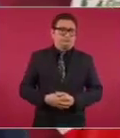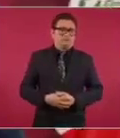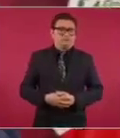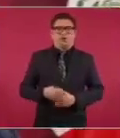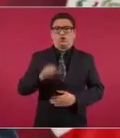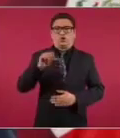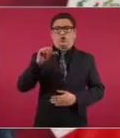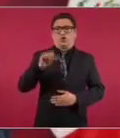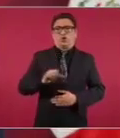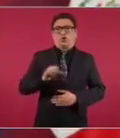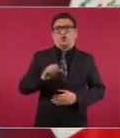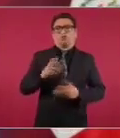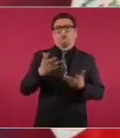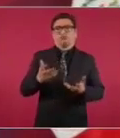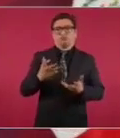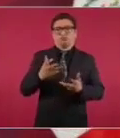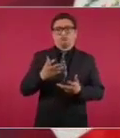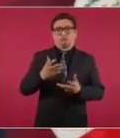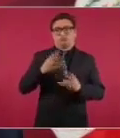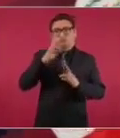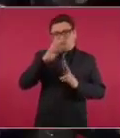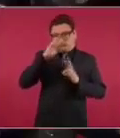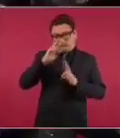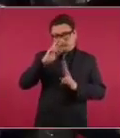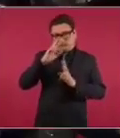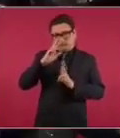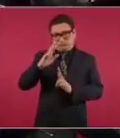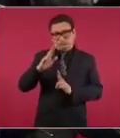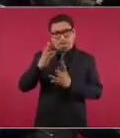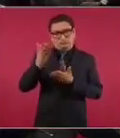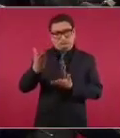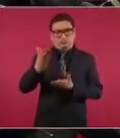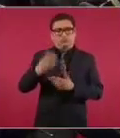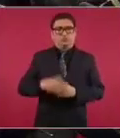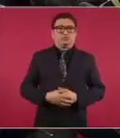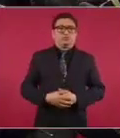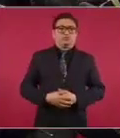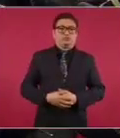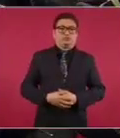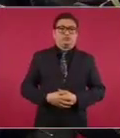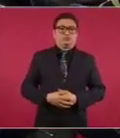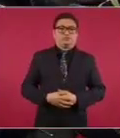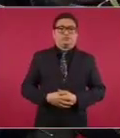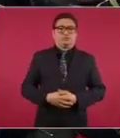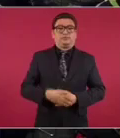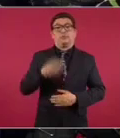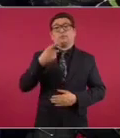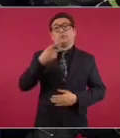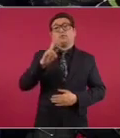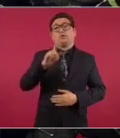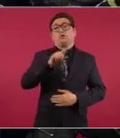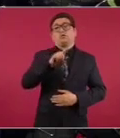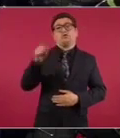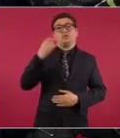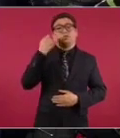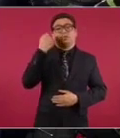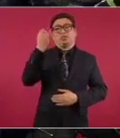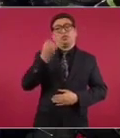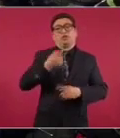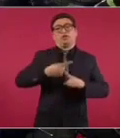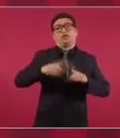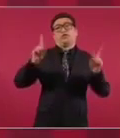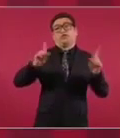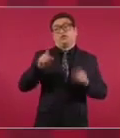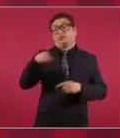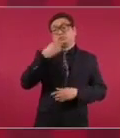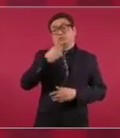Hoy la idea era hacerle un homenaje, pero ya lo tomaron de otra manera, según me